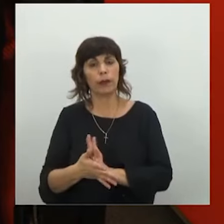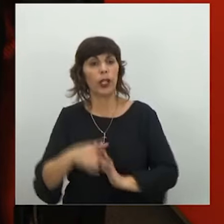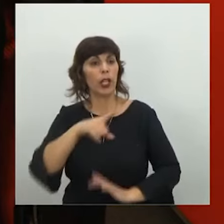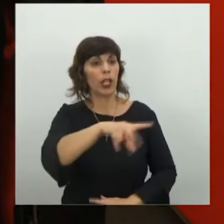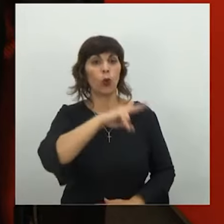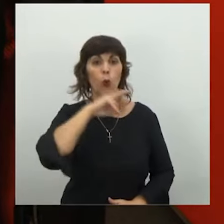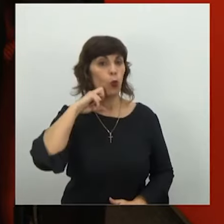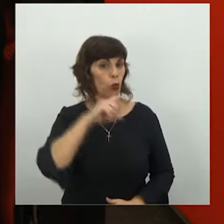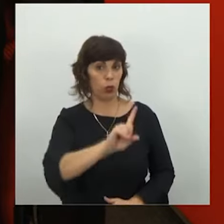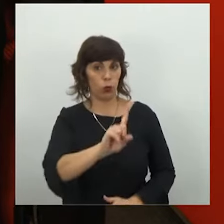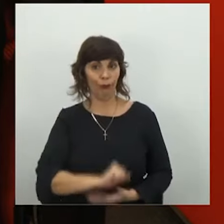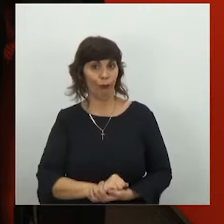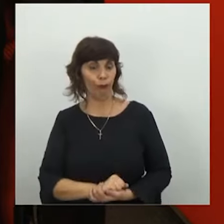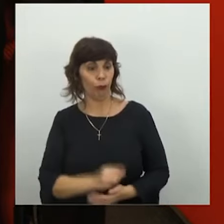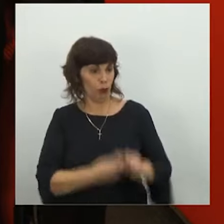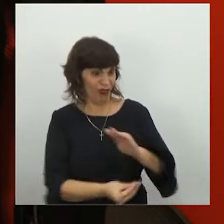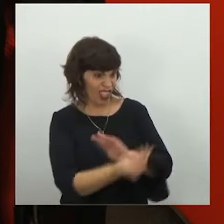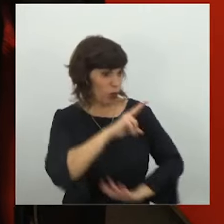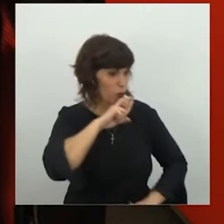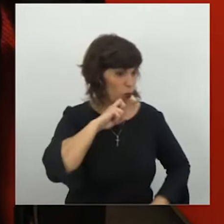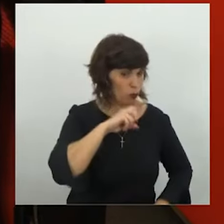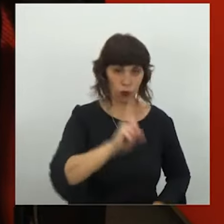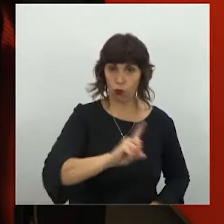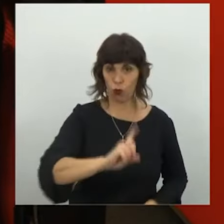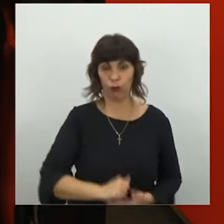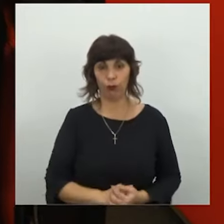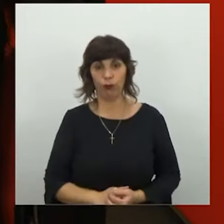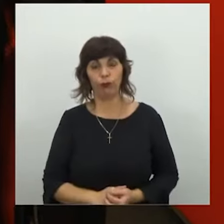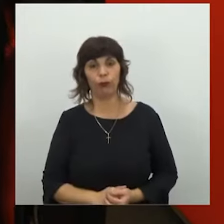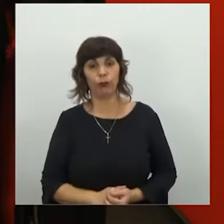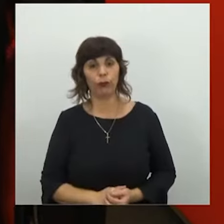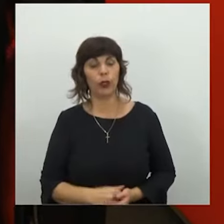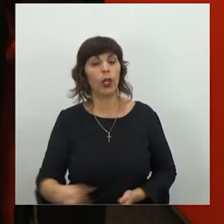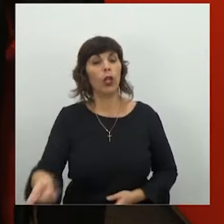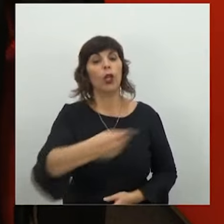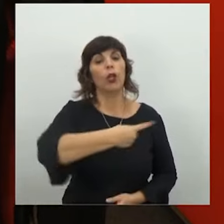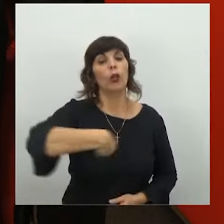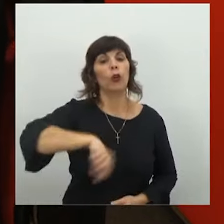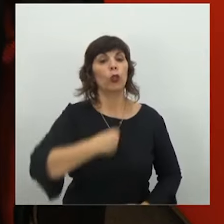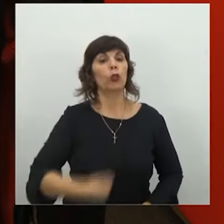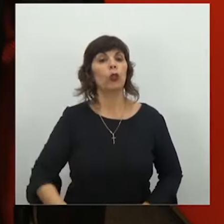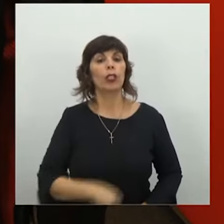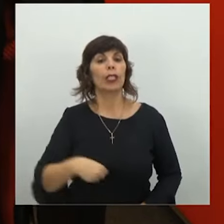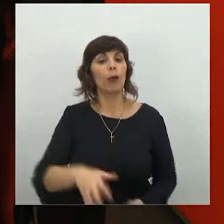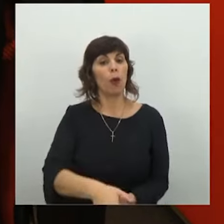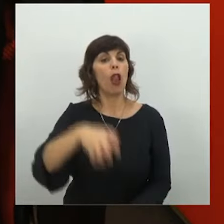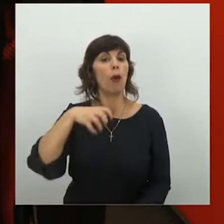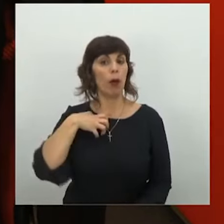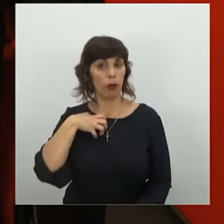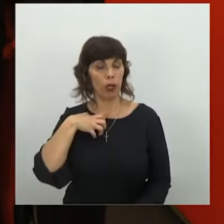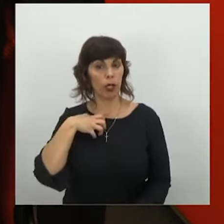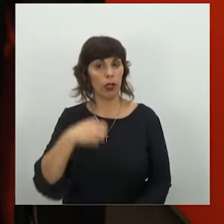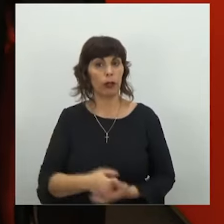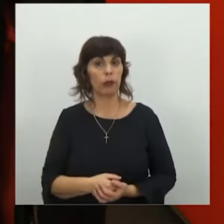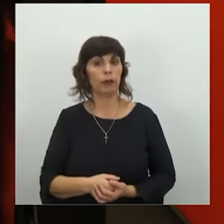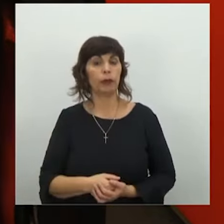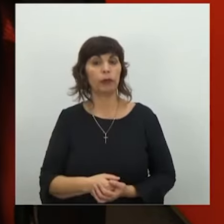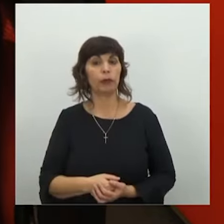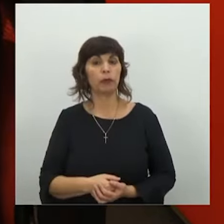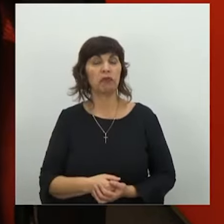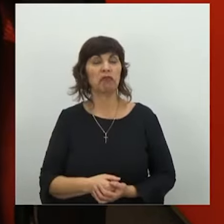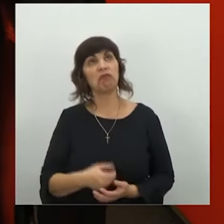judío. La mayoría de nosotros que hoy en día somos cristianos, probablemente